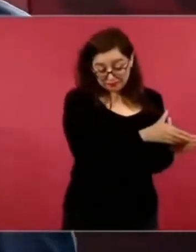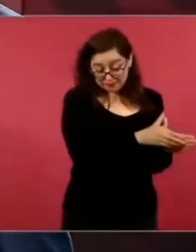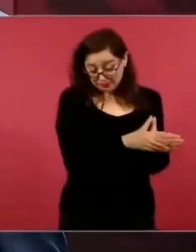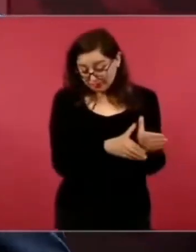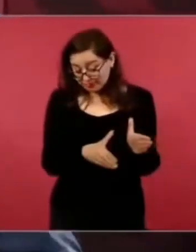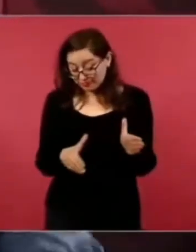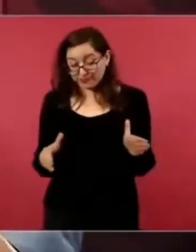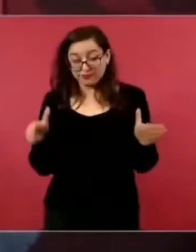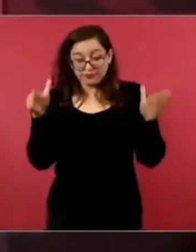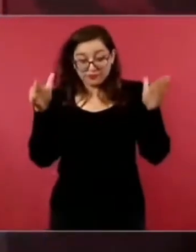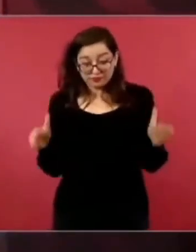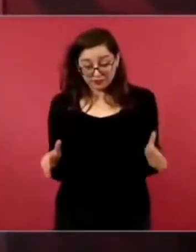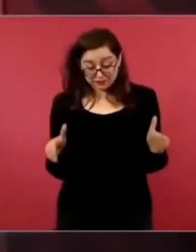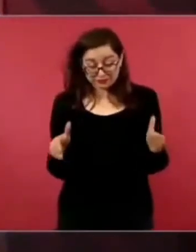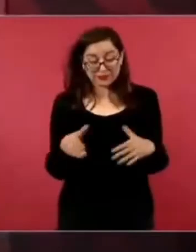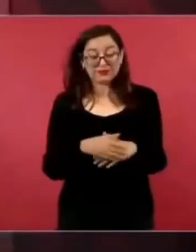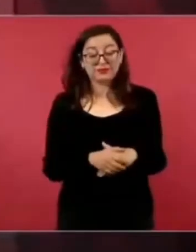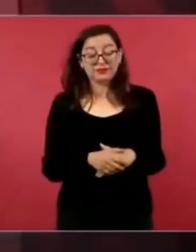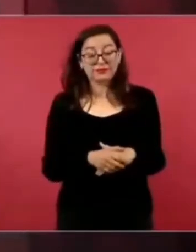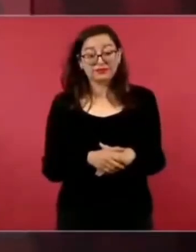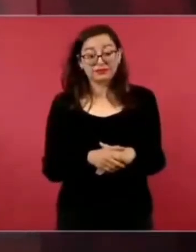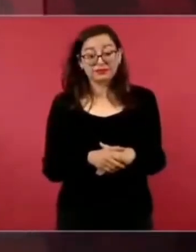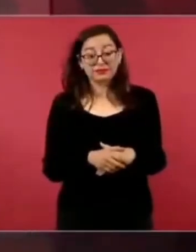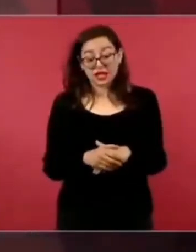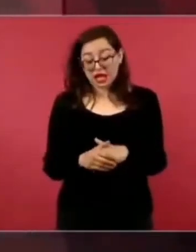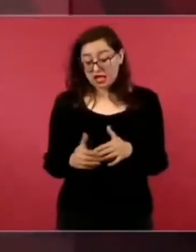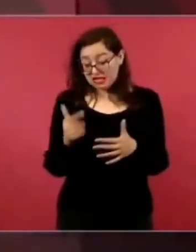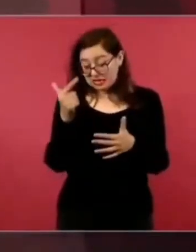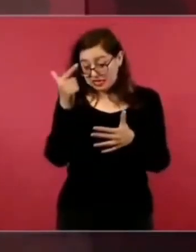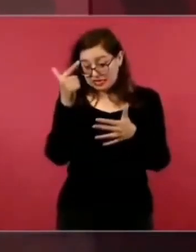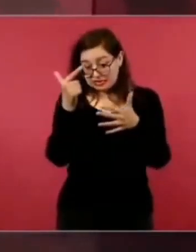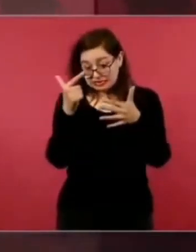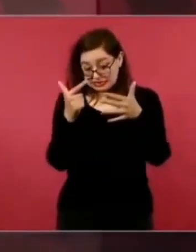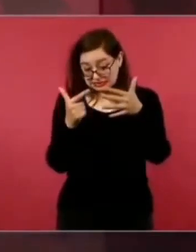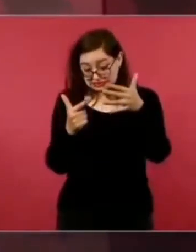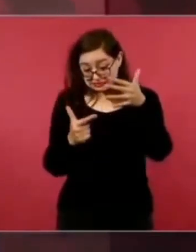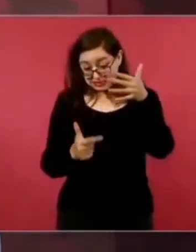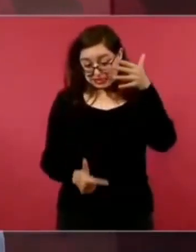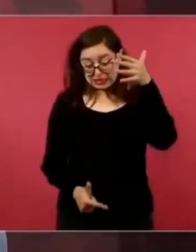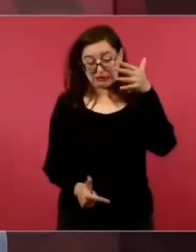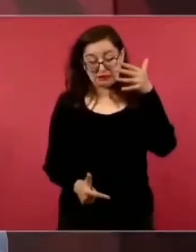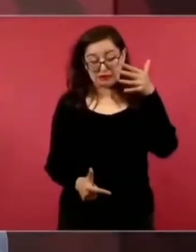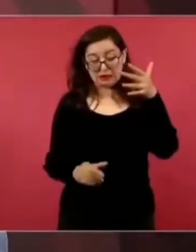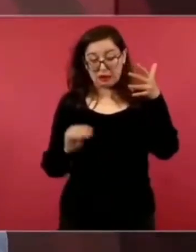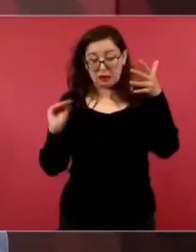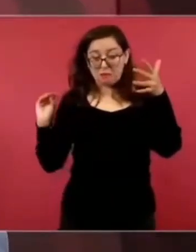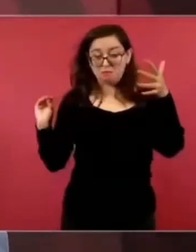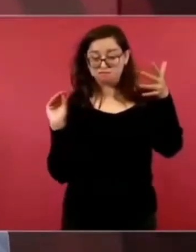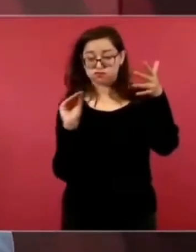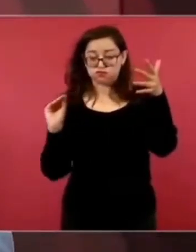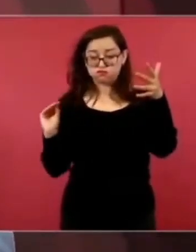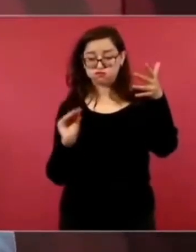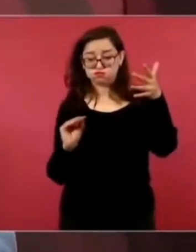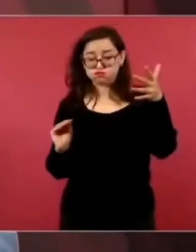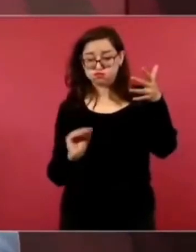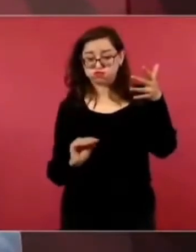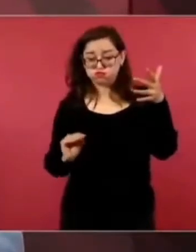Ya en la lista de los más ricos del mundo ya aparecían